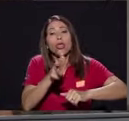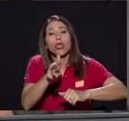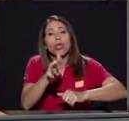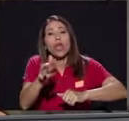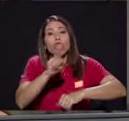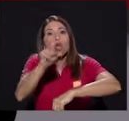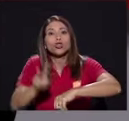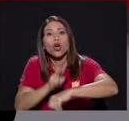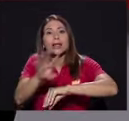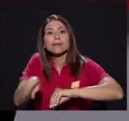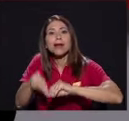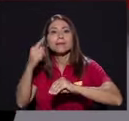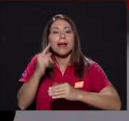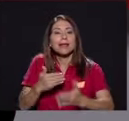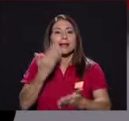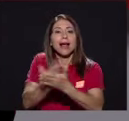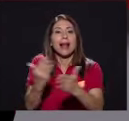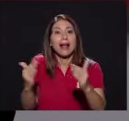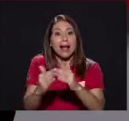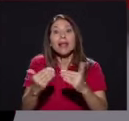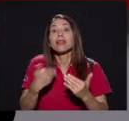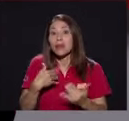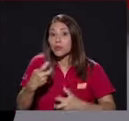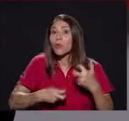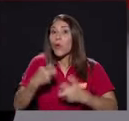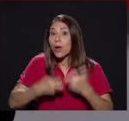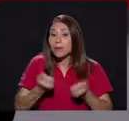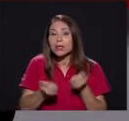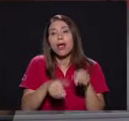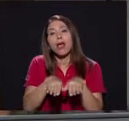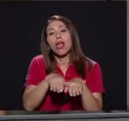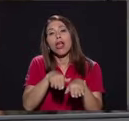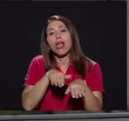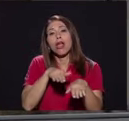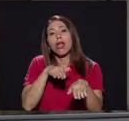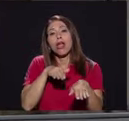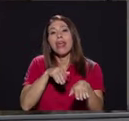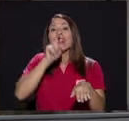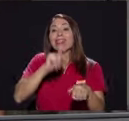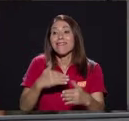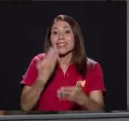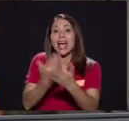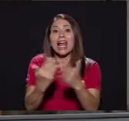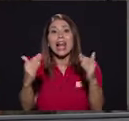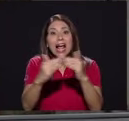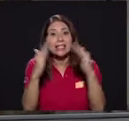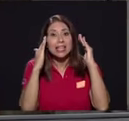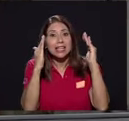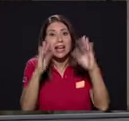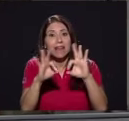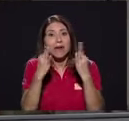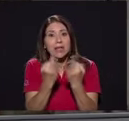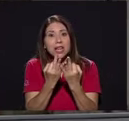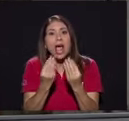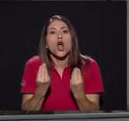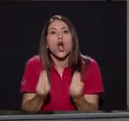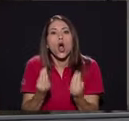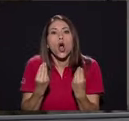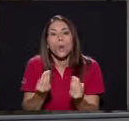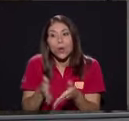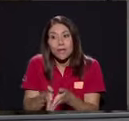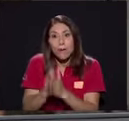problemas de infraestructura que hacen que los desplazamientos estén durando 2 horas, tiene que llegar a atender a su familia. ¿Cómo le vamos a pedir a esa mujer